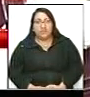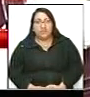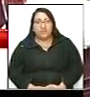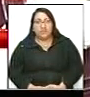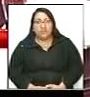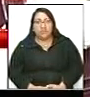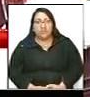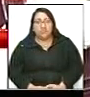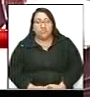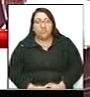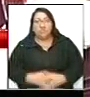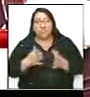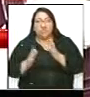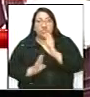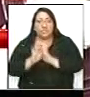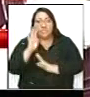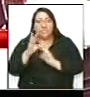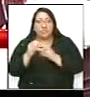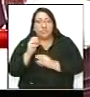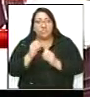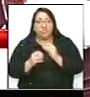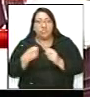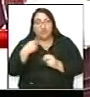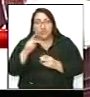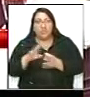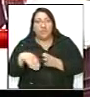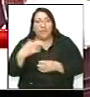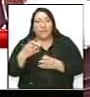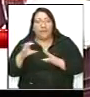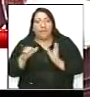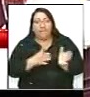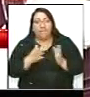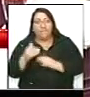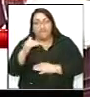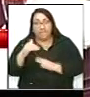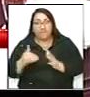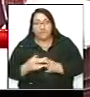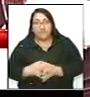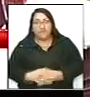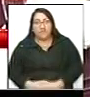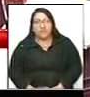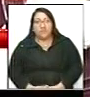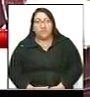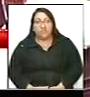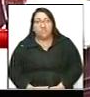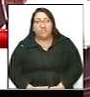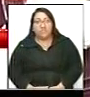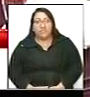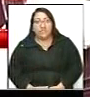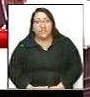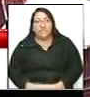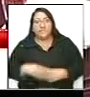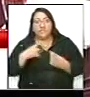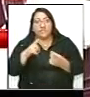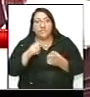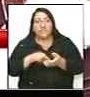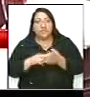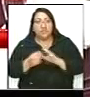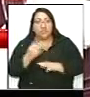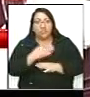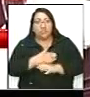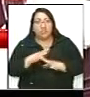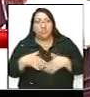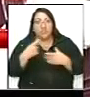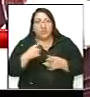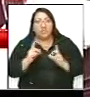es por la parte, digamos, de arriba de la reforma, y también tenemos que ver después cómo va a ser por la parte de abajo de la reforma, ¿no? En una entrevista hace poco escuchaba,